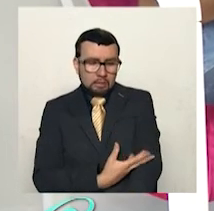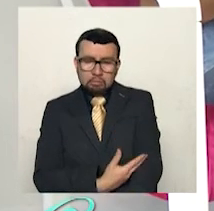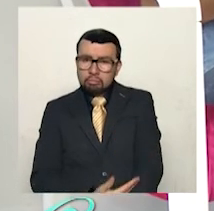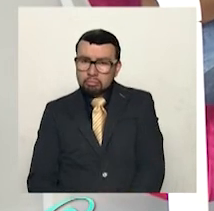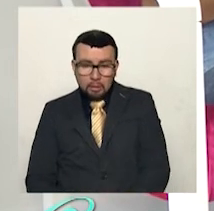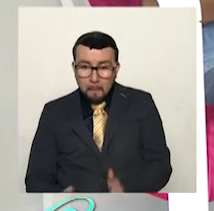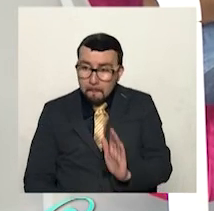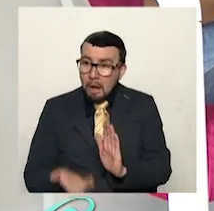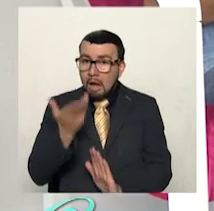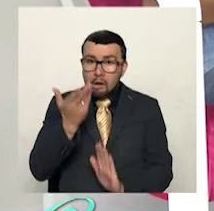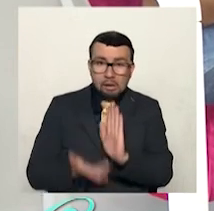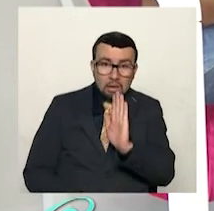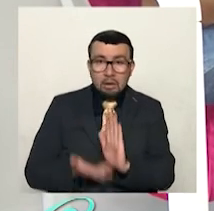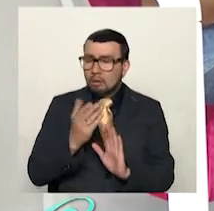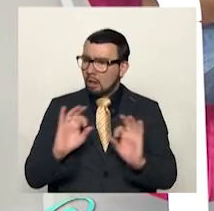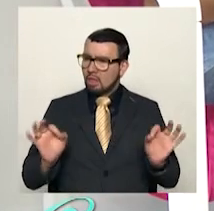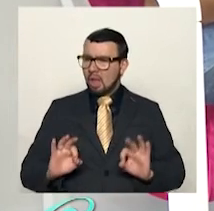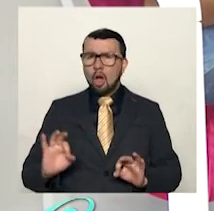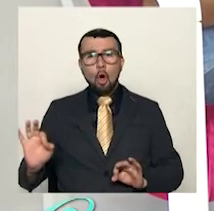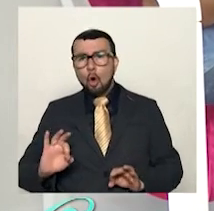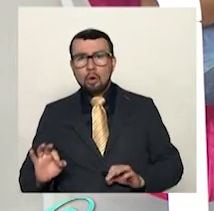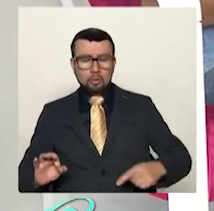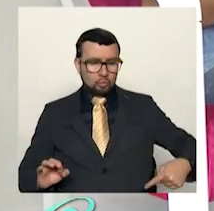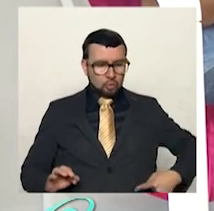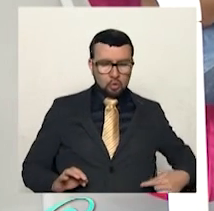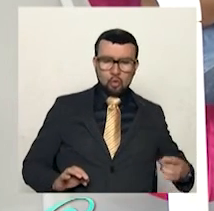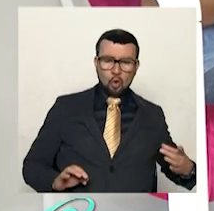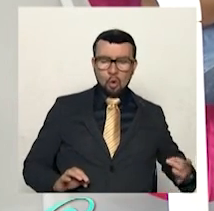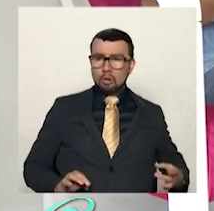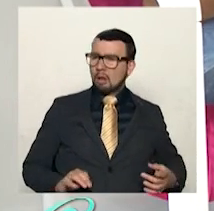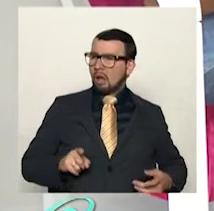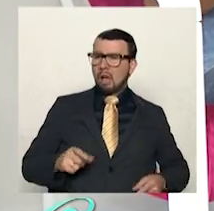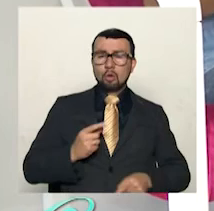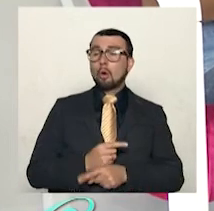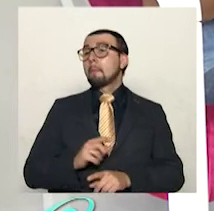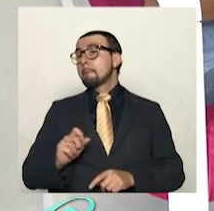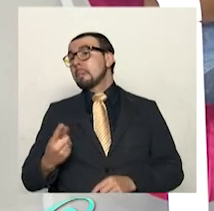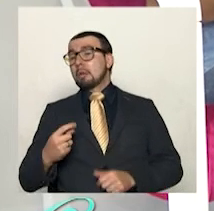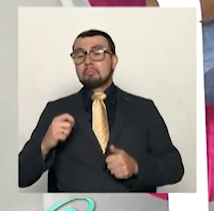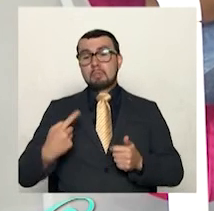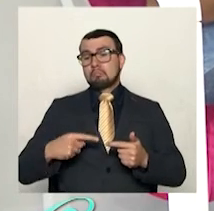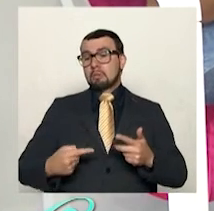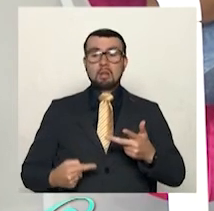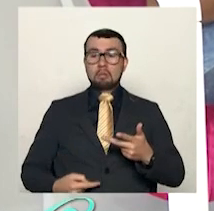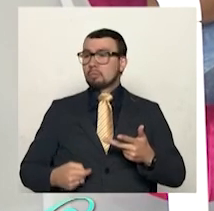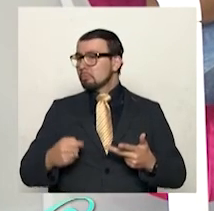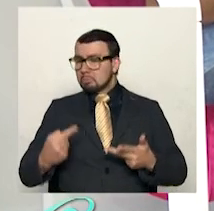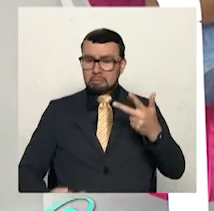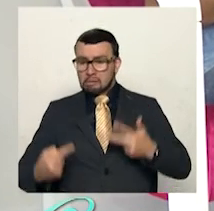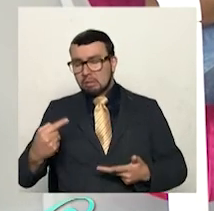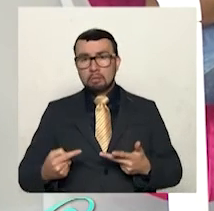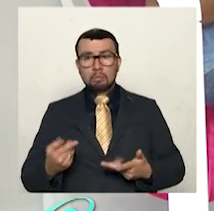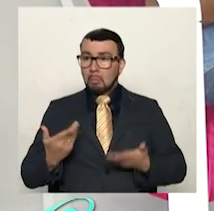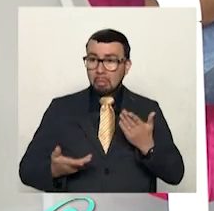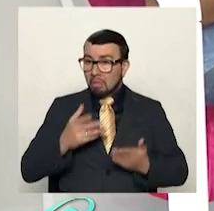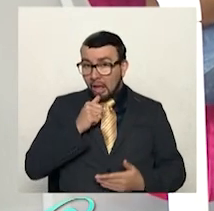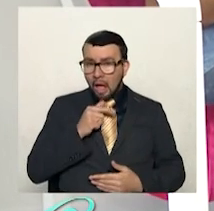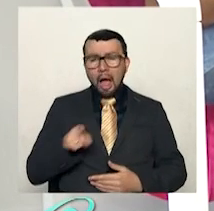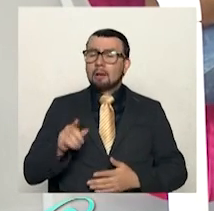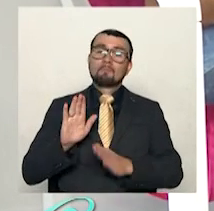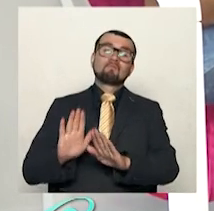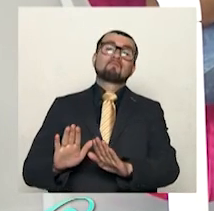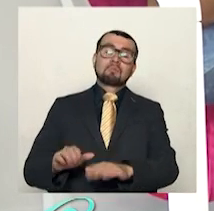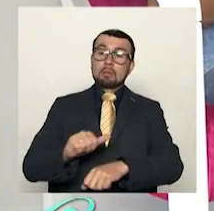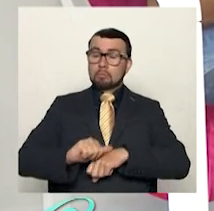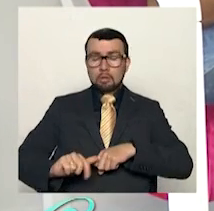ese dolor de pronto tenga otra irradiación, entonces si no cumplimos los protocolos, no vamos nosotros a operar a un paciente de una apendicitis, hay que